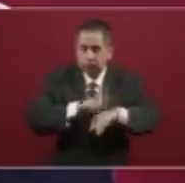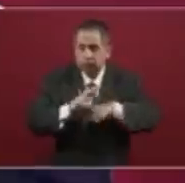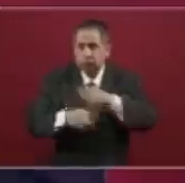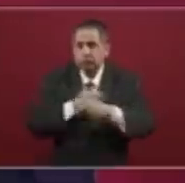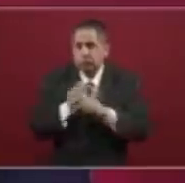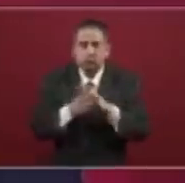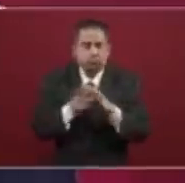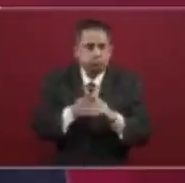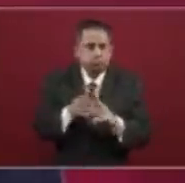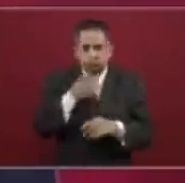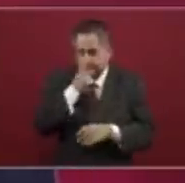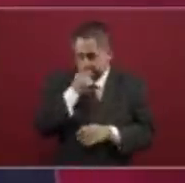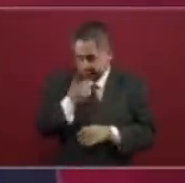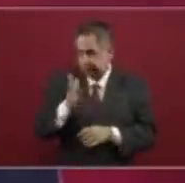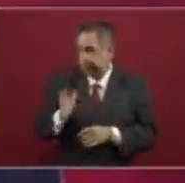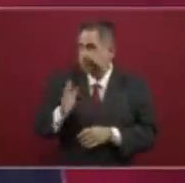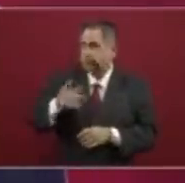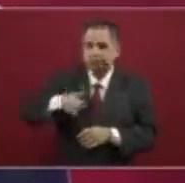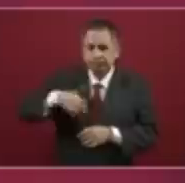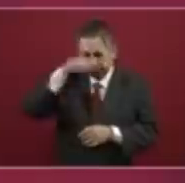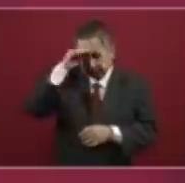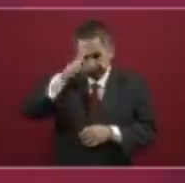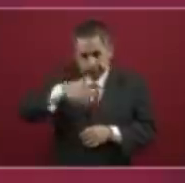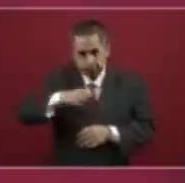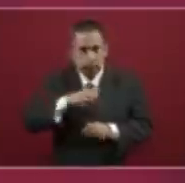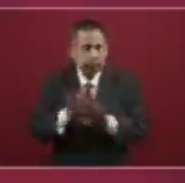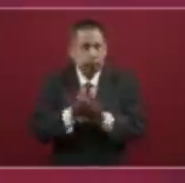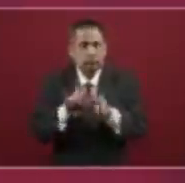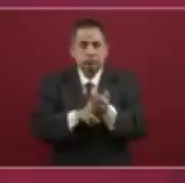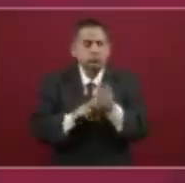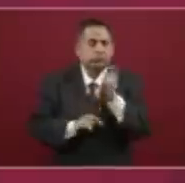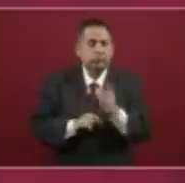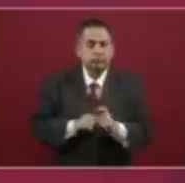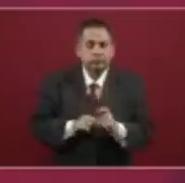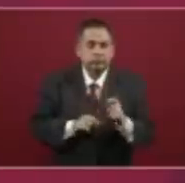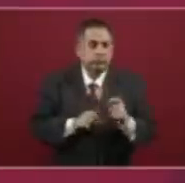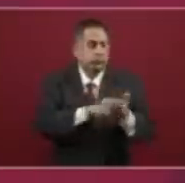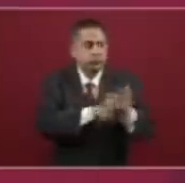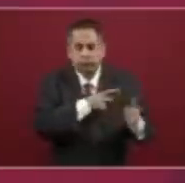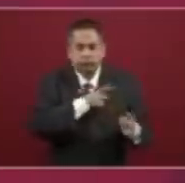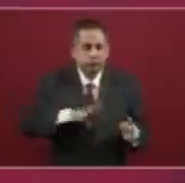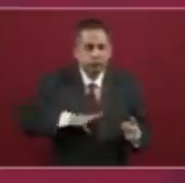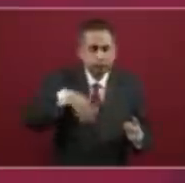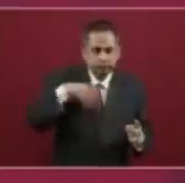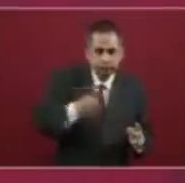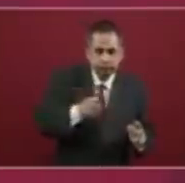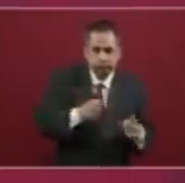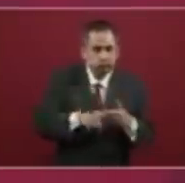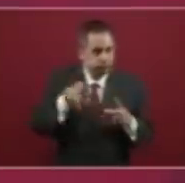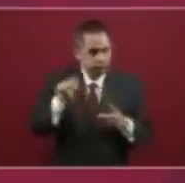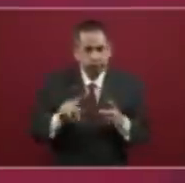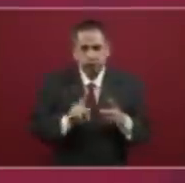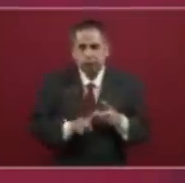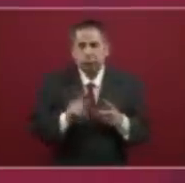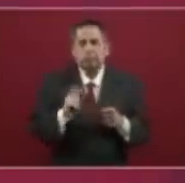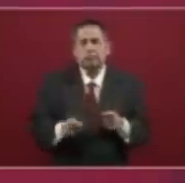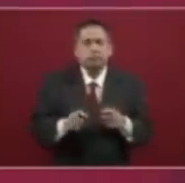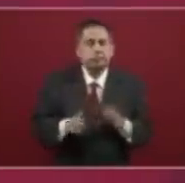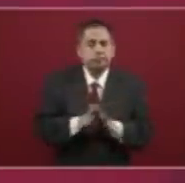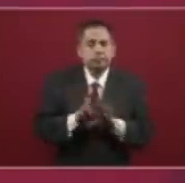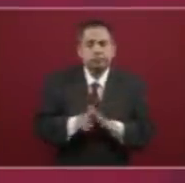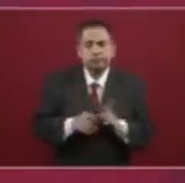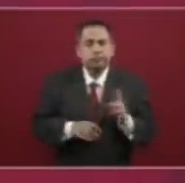a buscar que no haya abusos, vamos